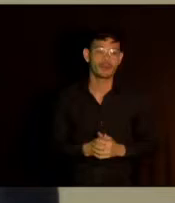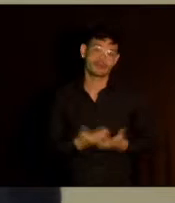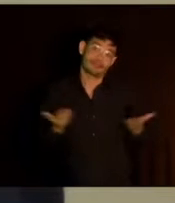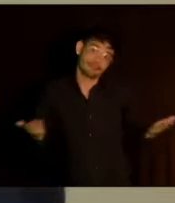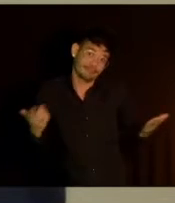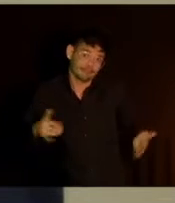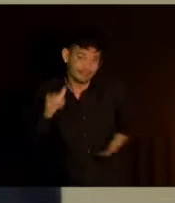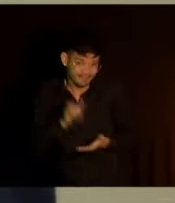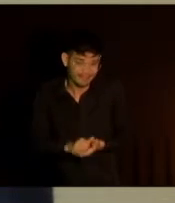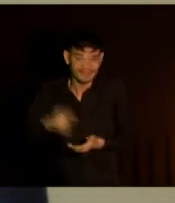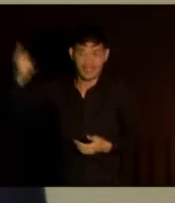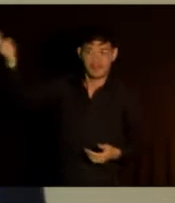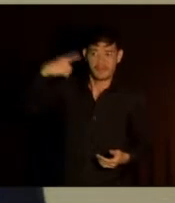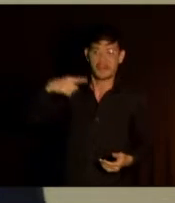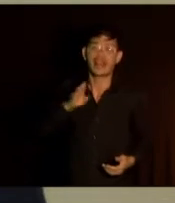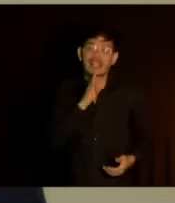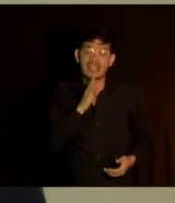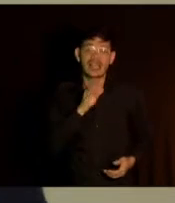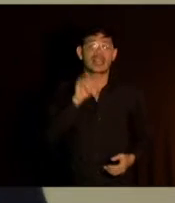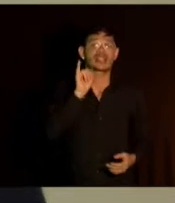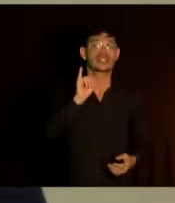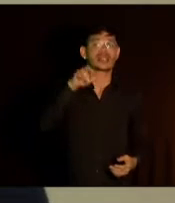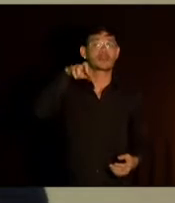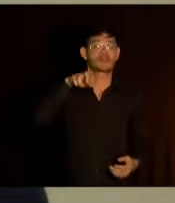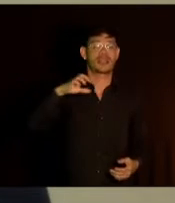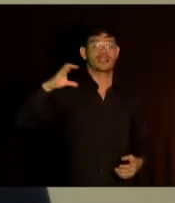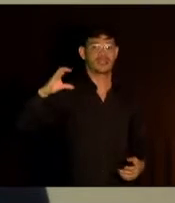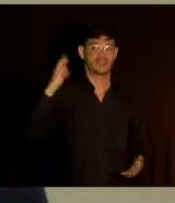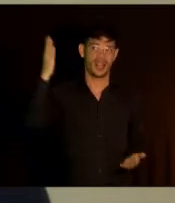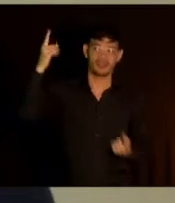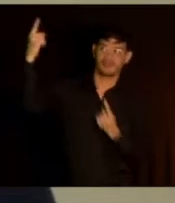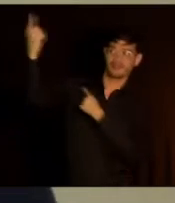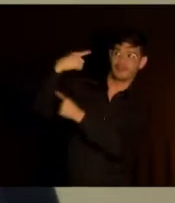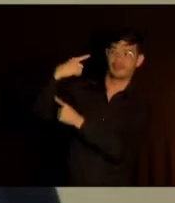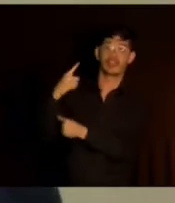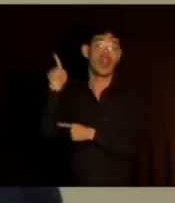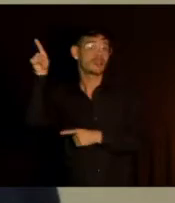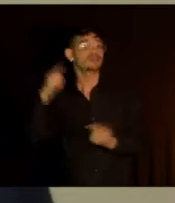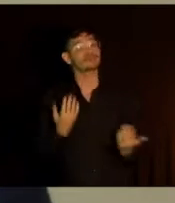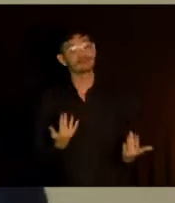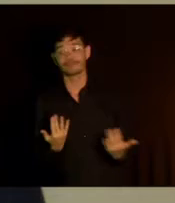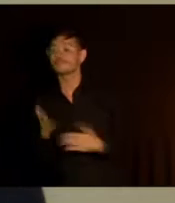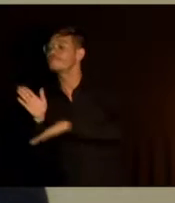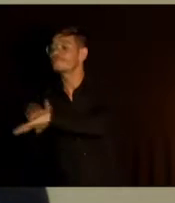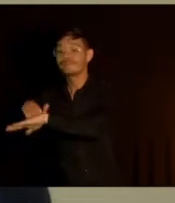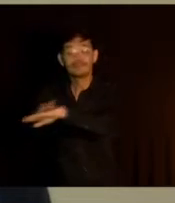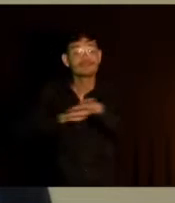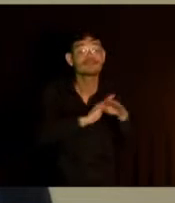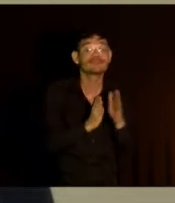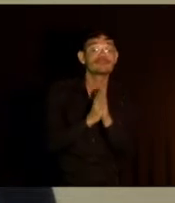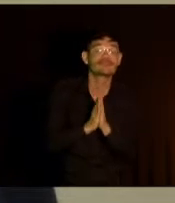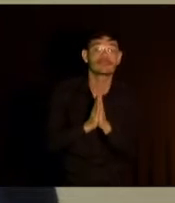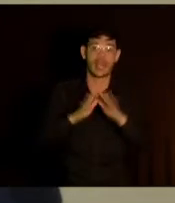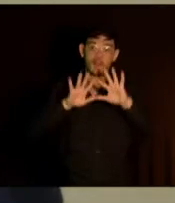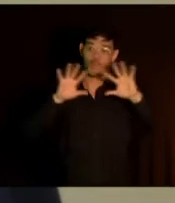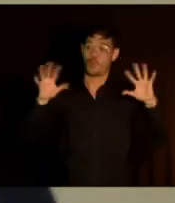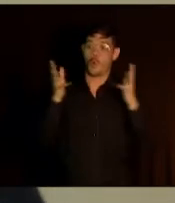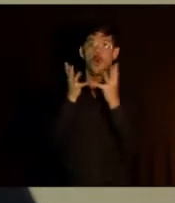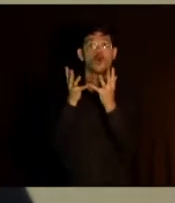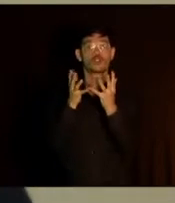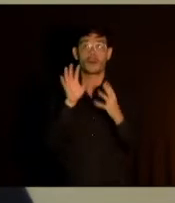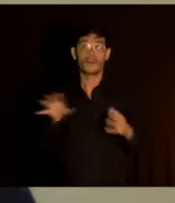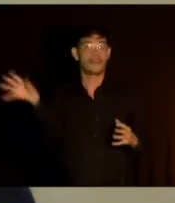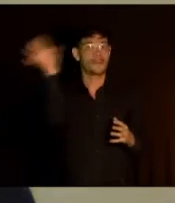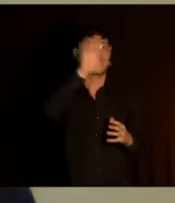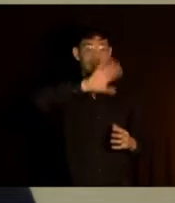IPC. El IPC está esperando que todos los países del mundo hagan esta misma cirugía que estamos haciendo en